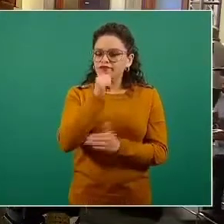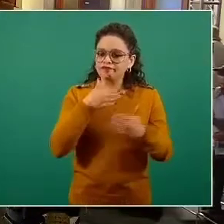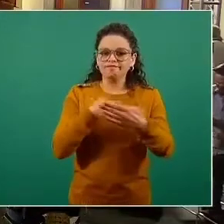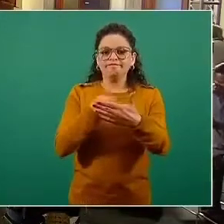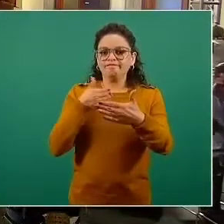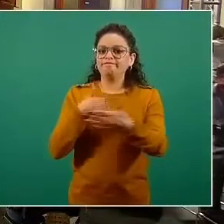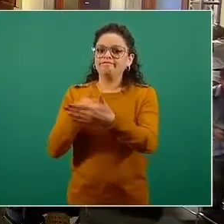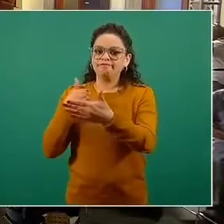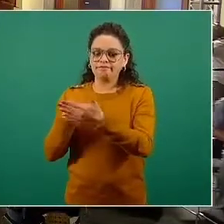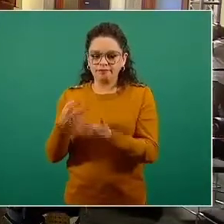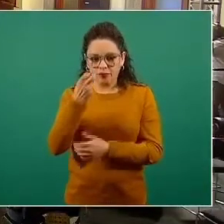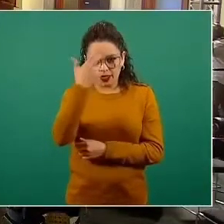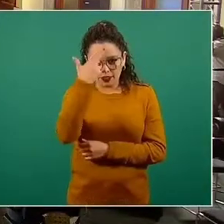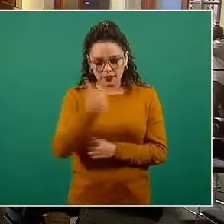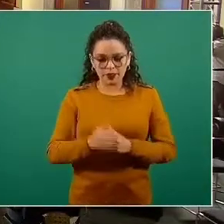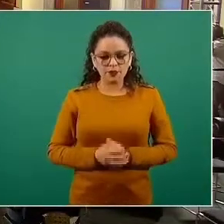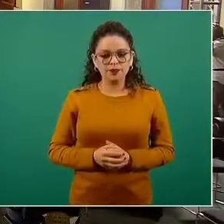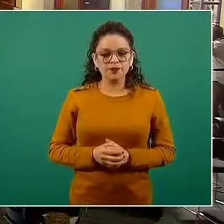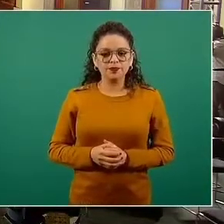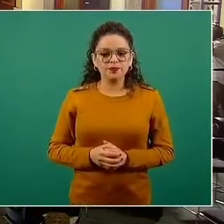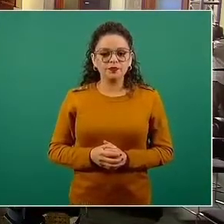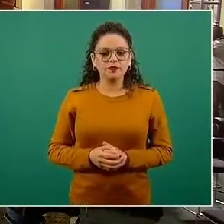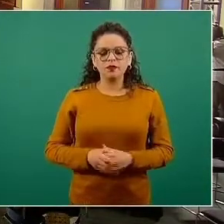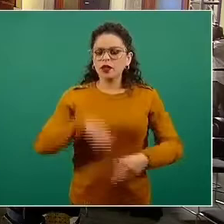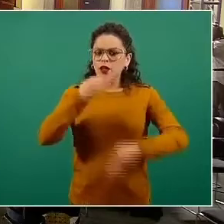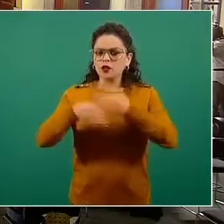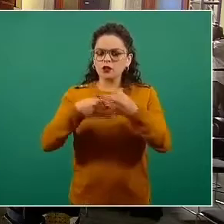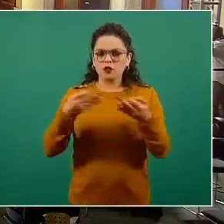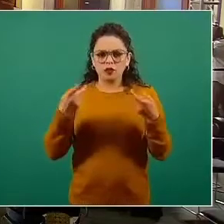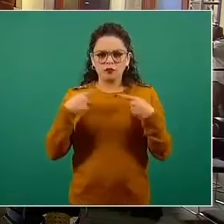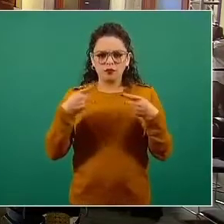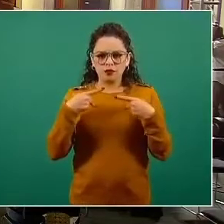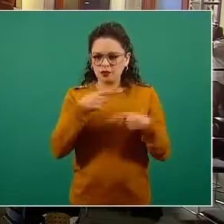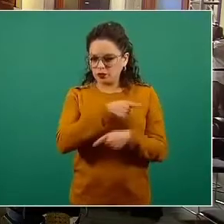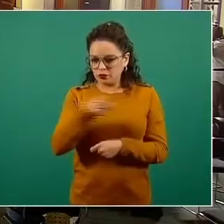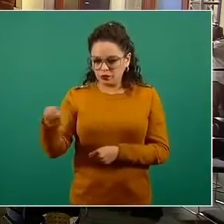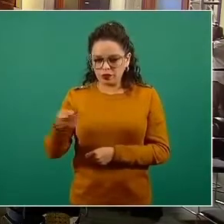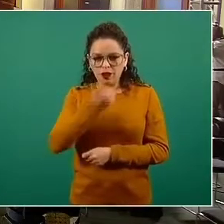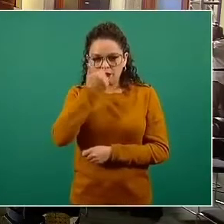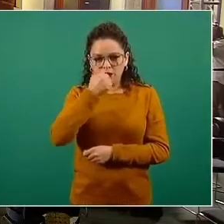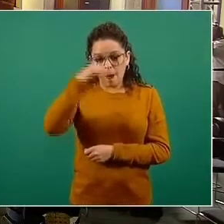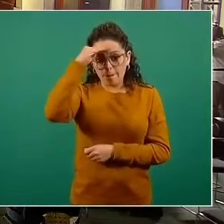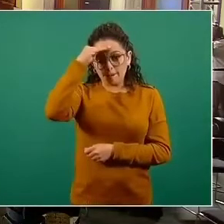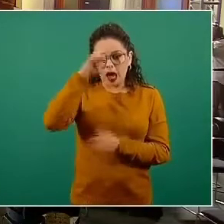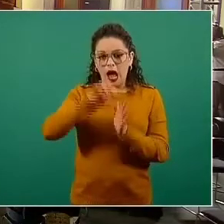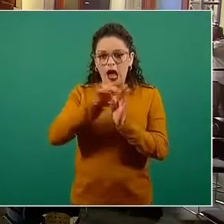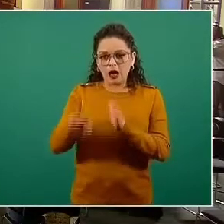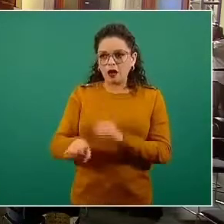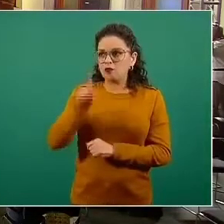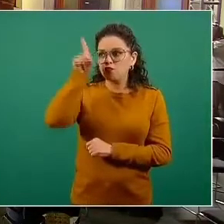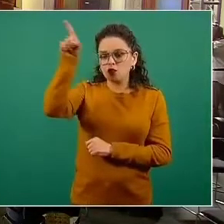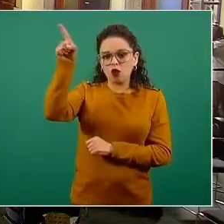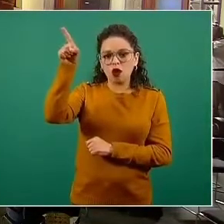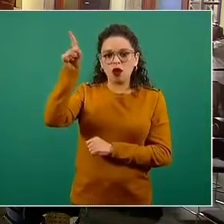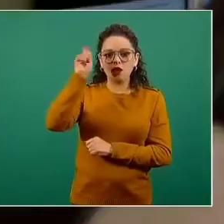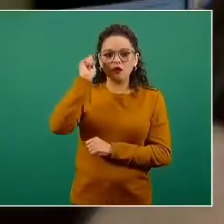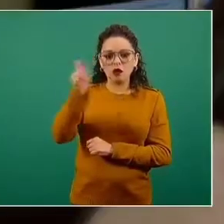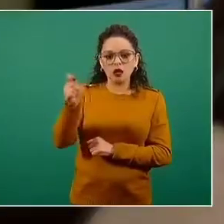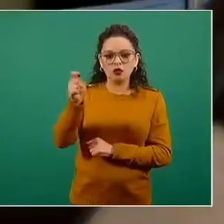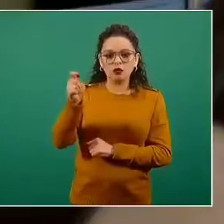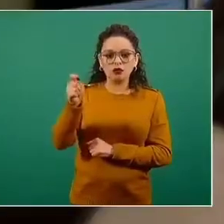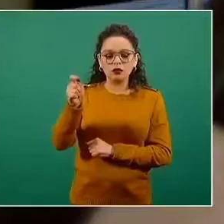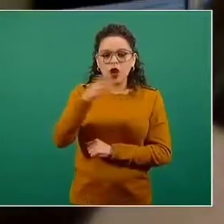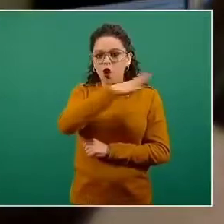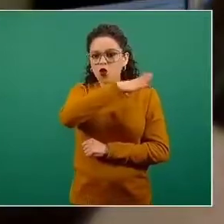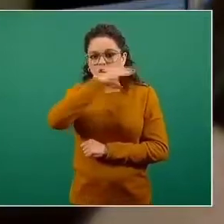residencia, por ejemplo, todos los que crearon una residencia, por ejemplo, en este caso en Cuba, hay varios que están comentando que tienen problemas con su